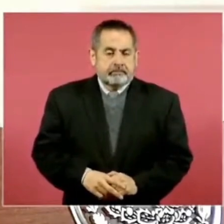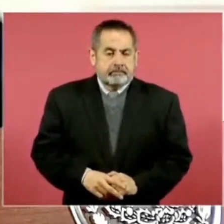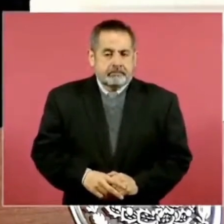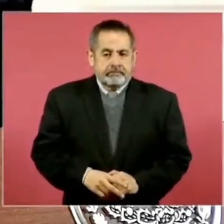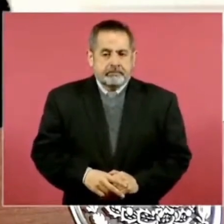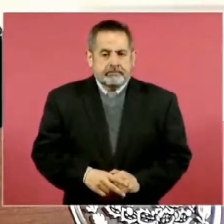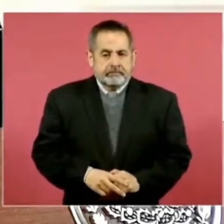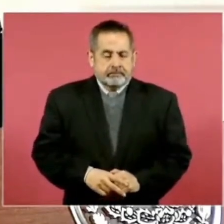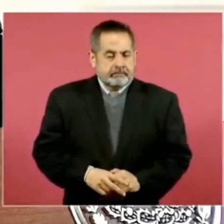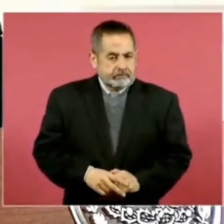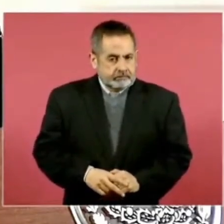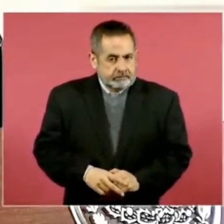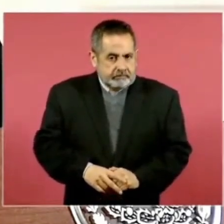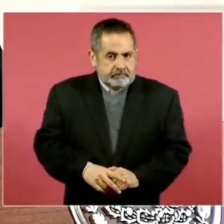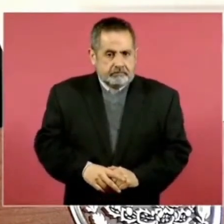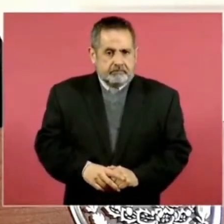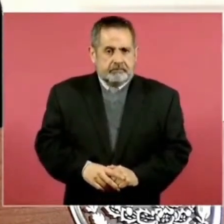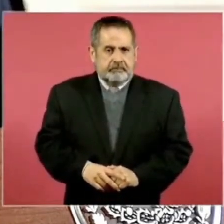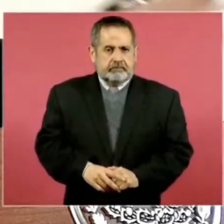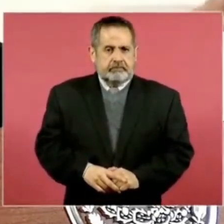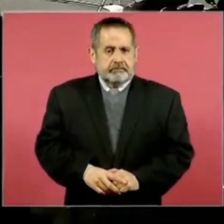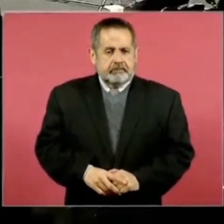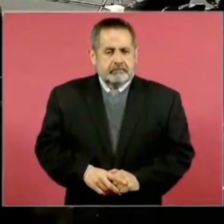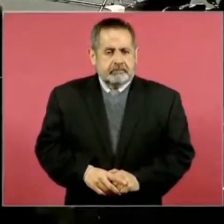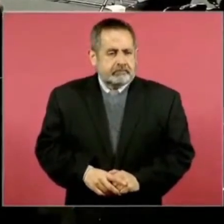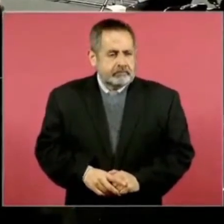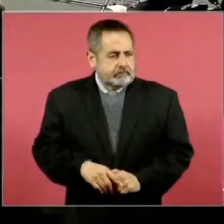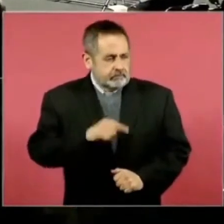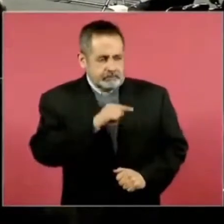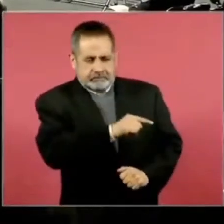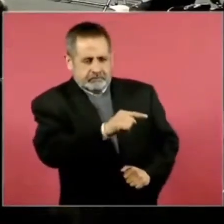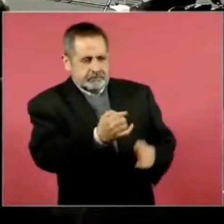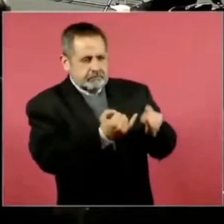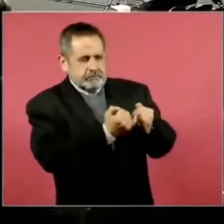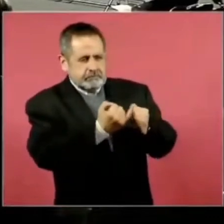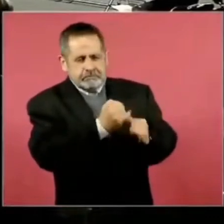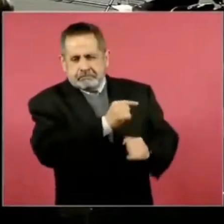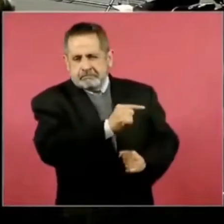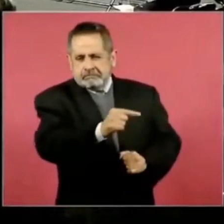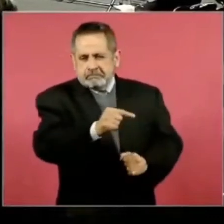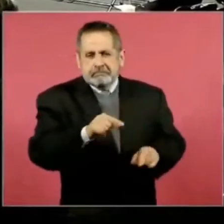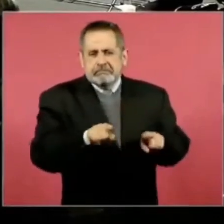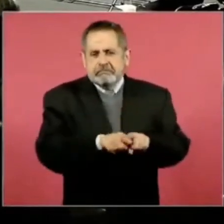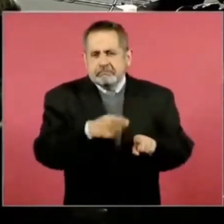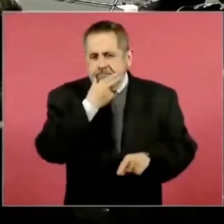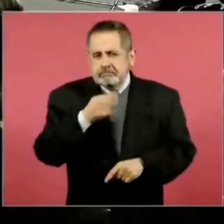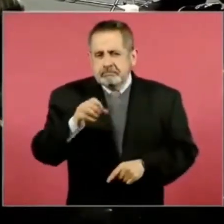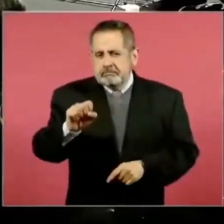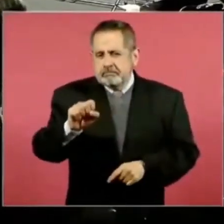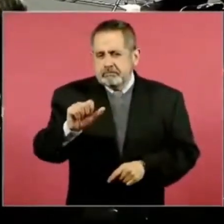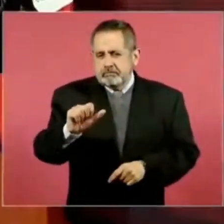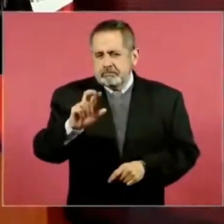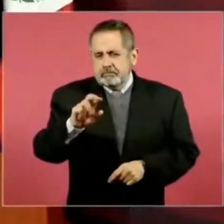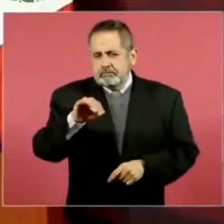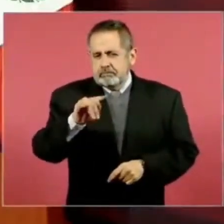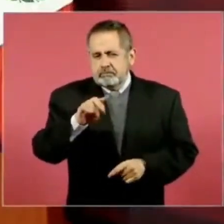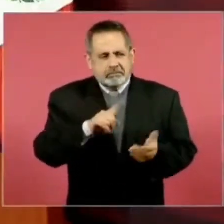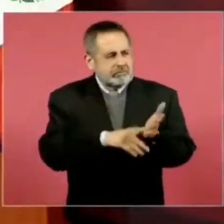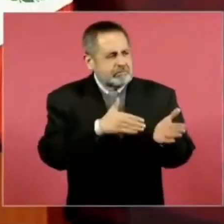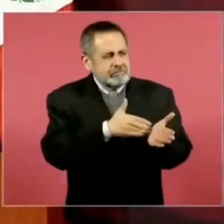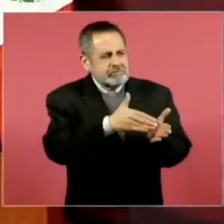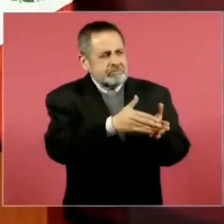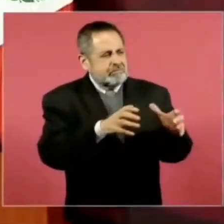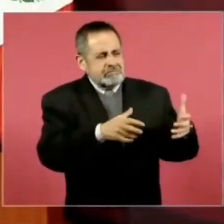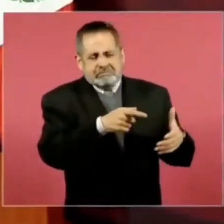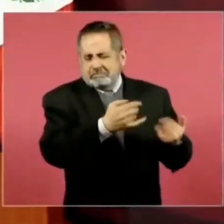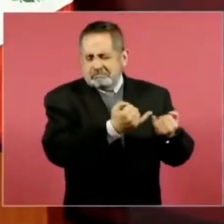Y así como él y como Sarmiento hay millones, y así como estoy